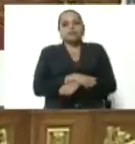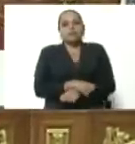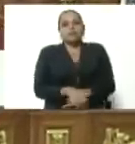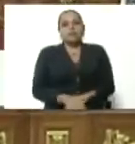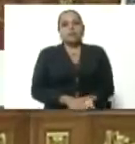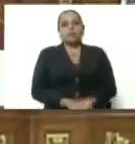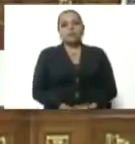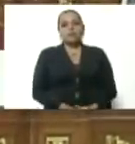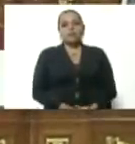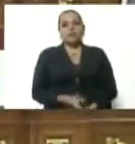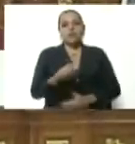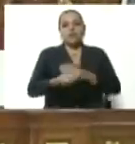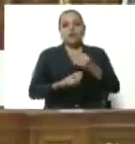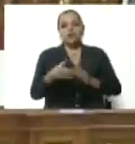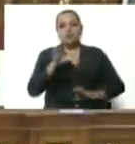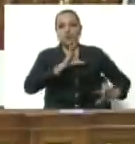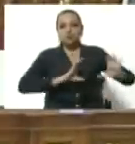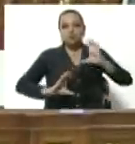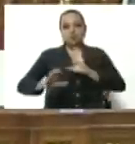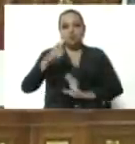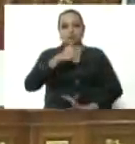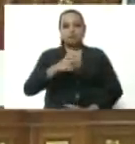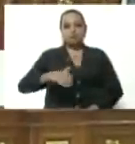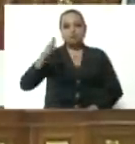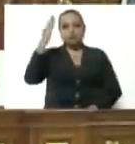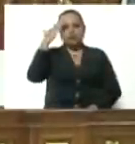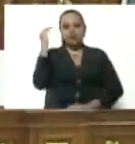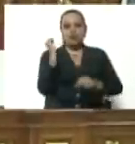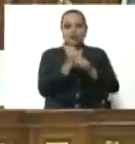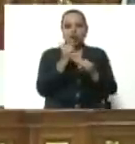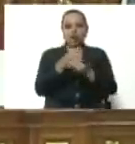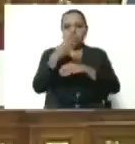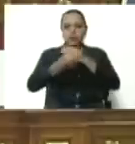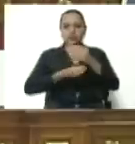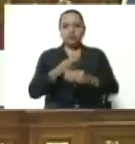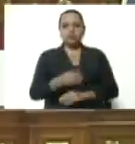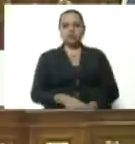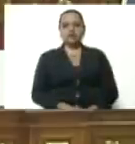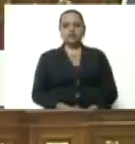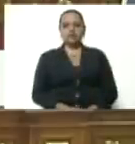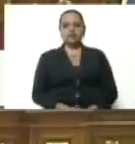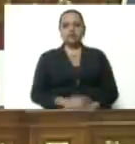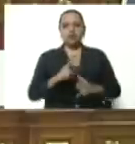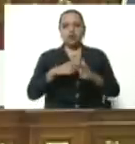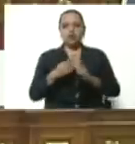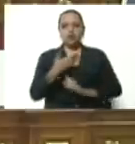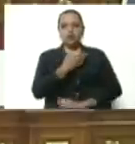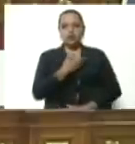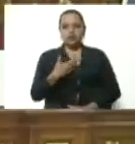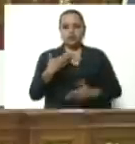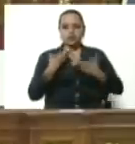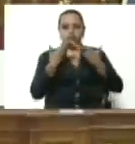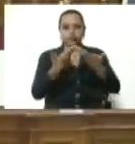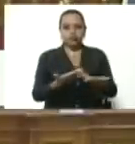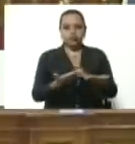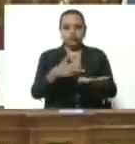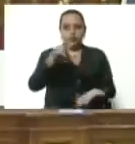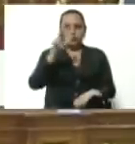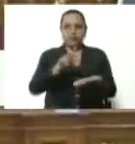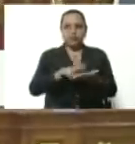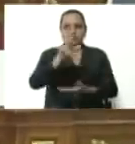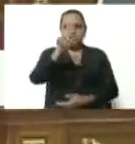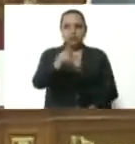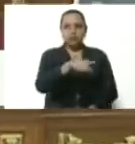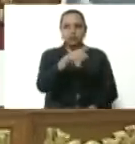Esto está hecho por científicos, por gente que sabe el trabajo que está haciendo. Entonces quiero someter a esta plenaria la